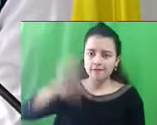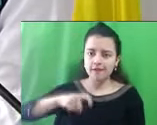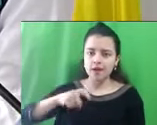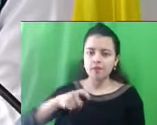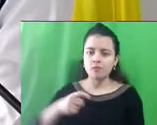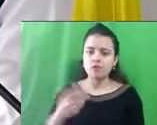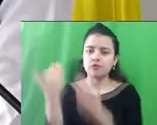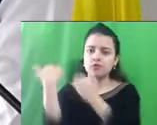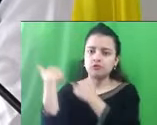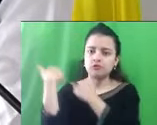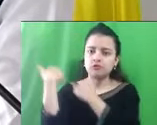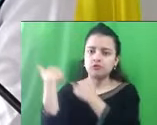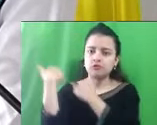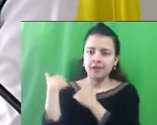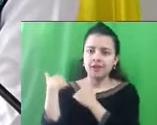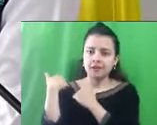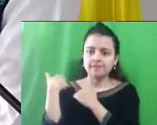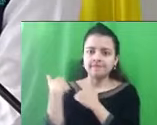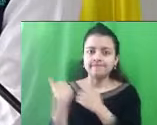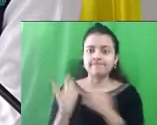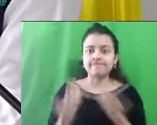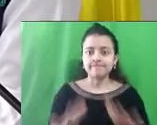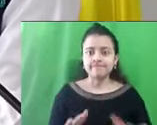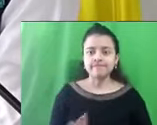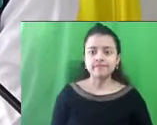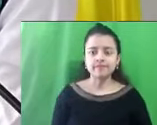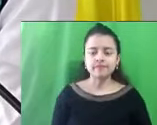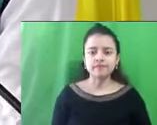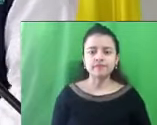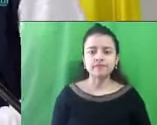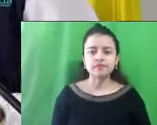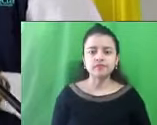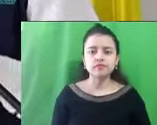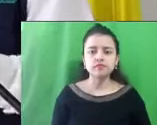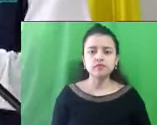año 2021 y para estas situaciones